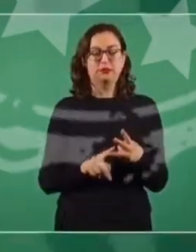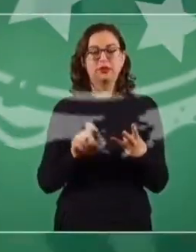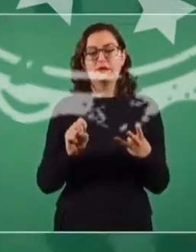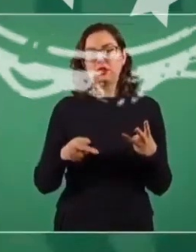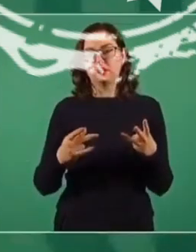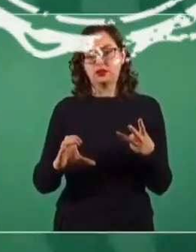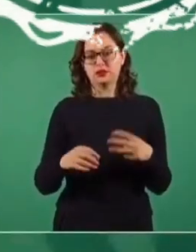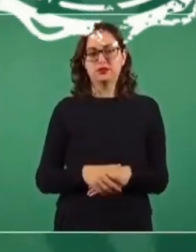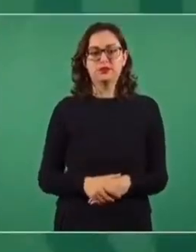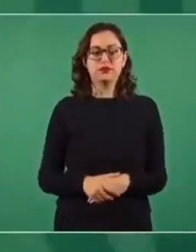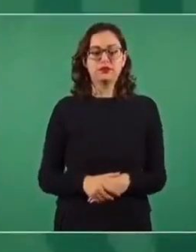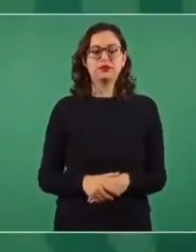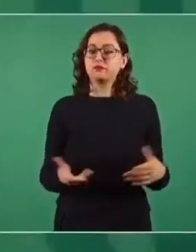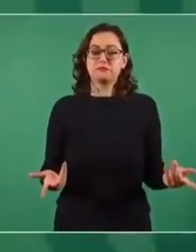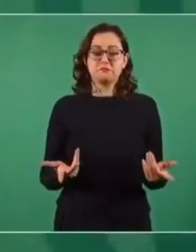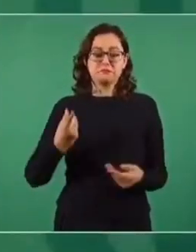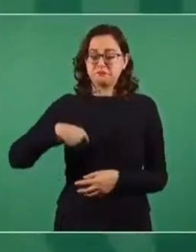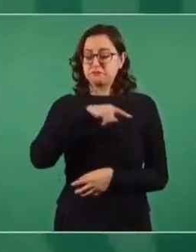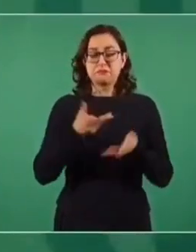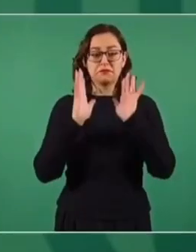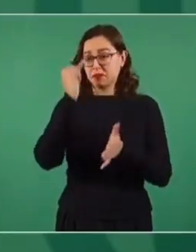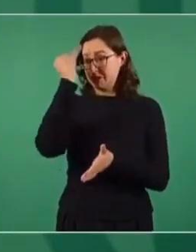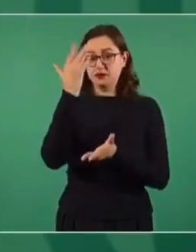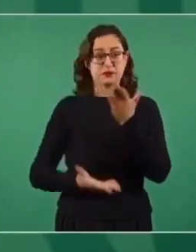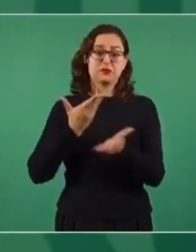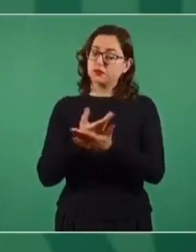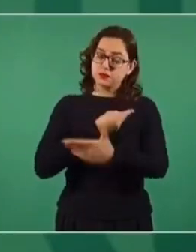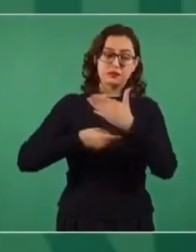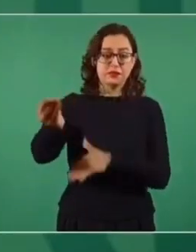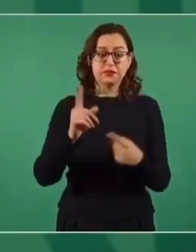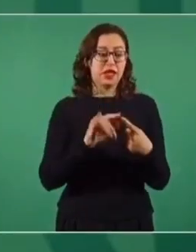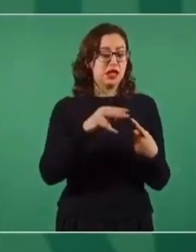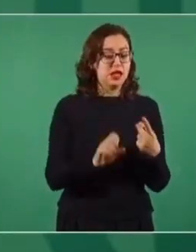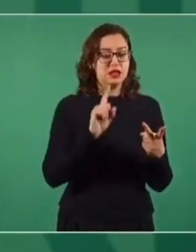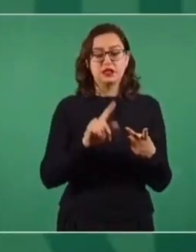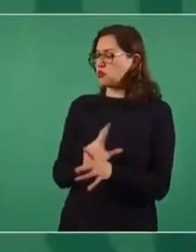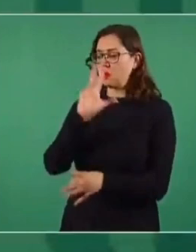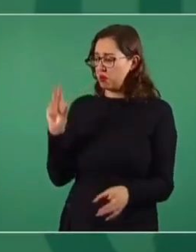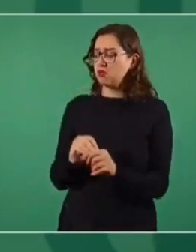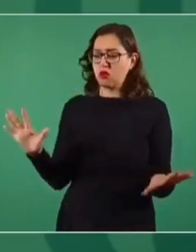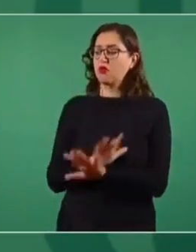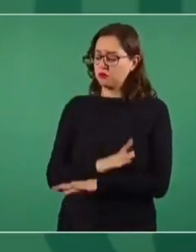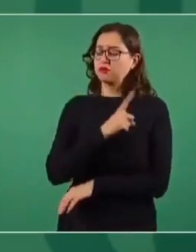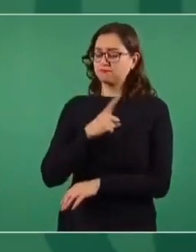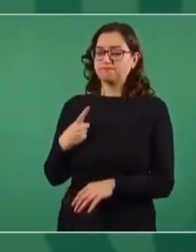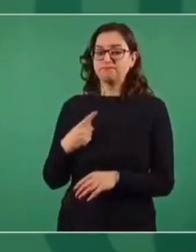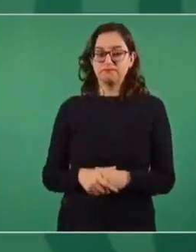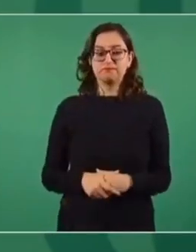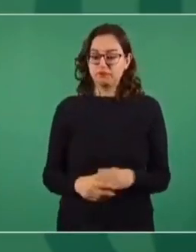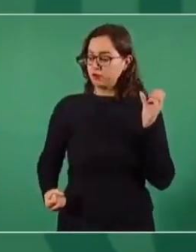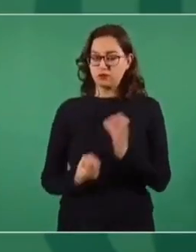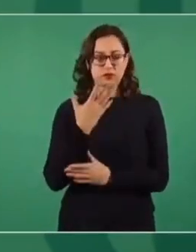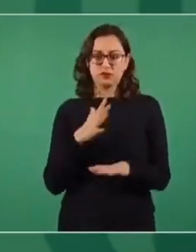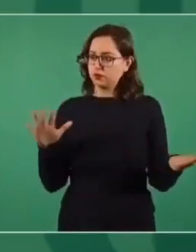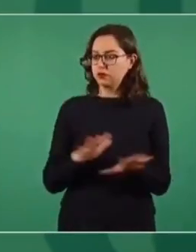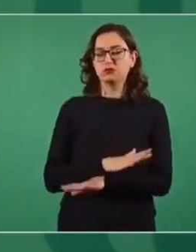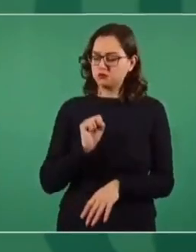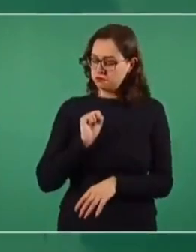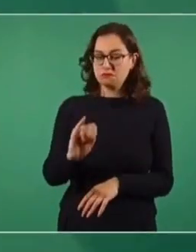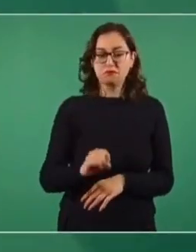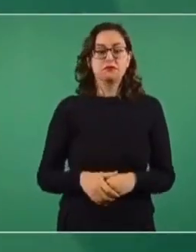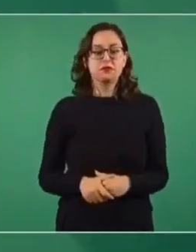Vamos a presentar una iniciativa de reforma. Está muy mal, tanto el INE como el Tribunal Electoral. Cambio completo. Renovación, tajante.